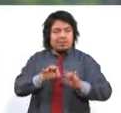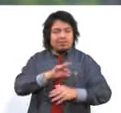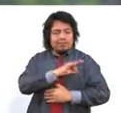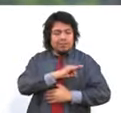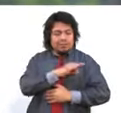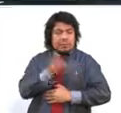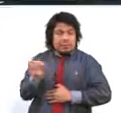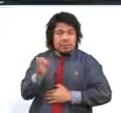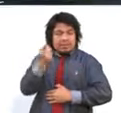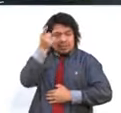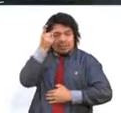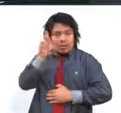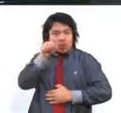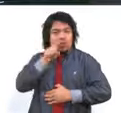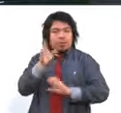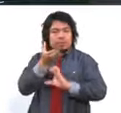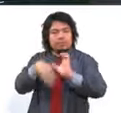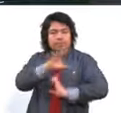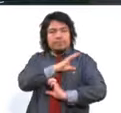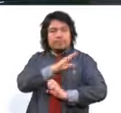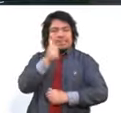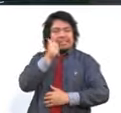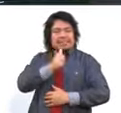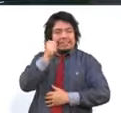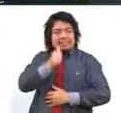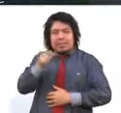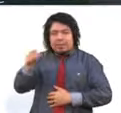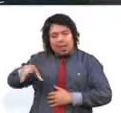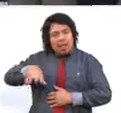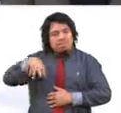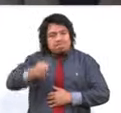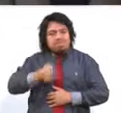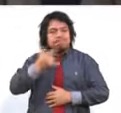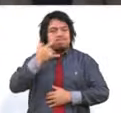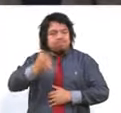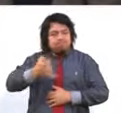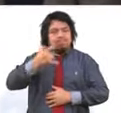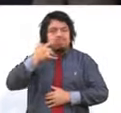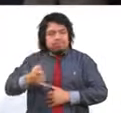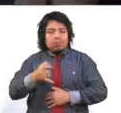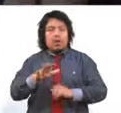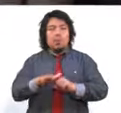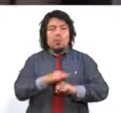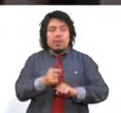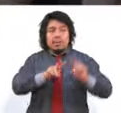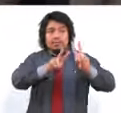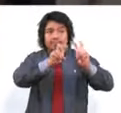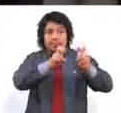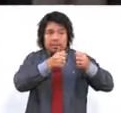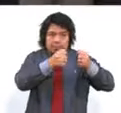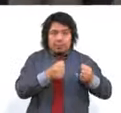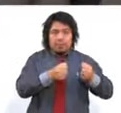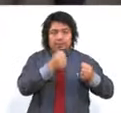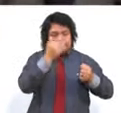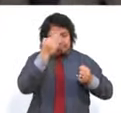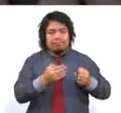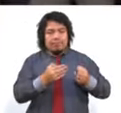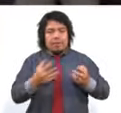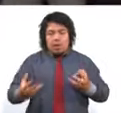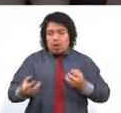de gobierno por todo el esfuerzo que hace en materia de seguridad, en conjunto con